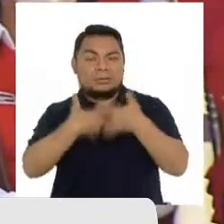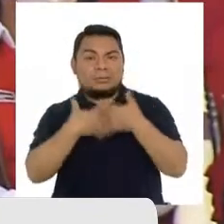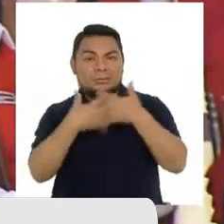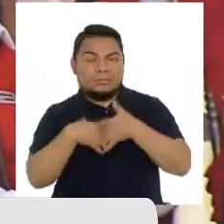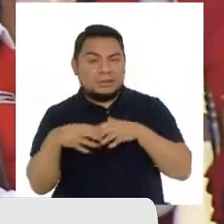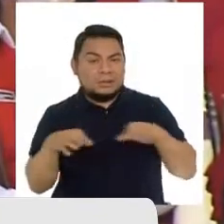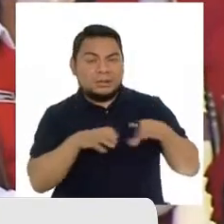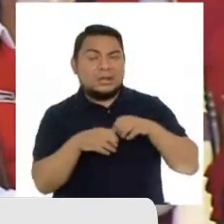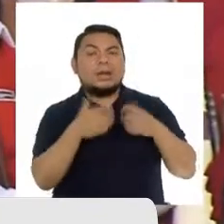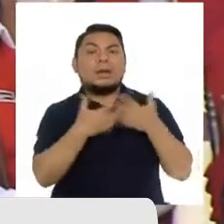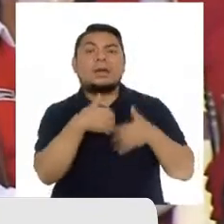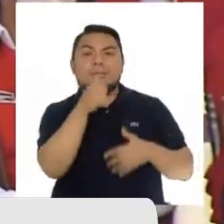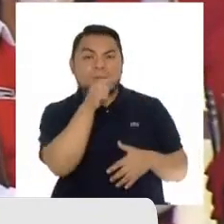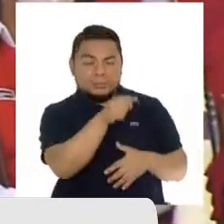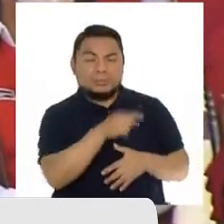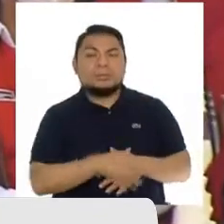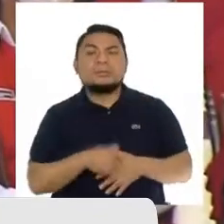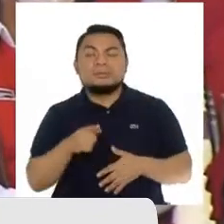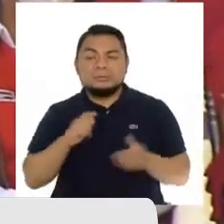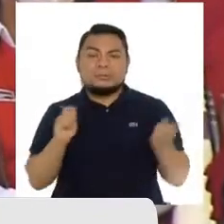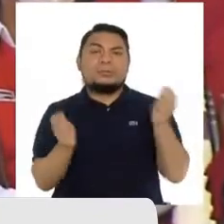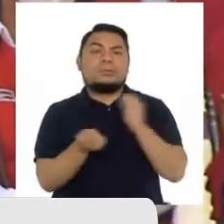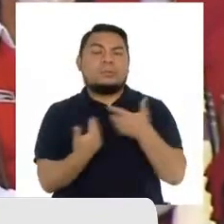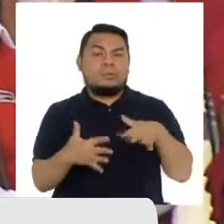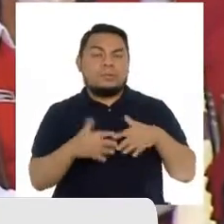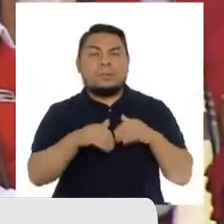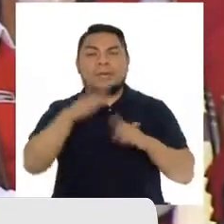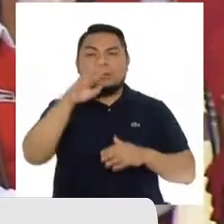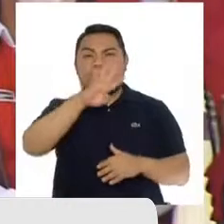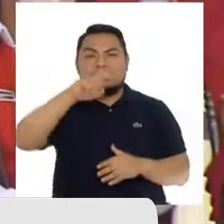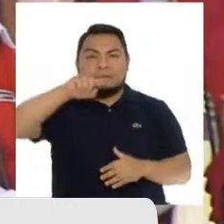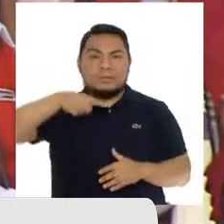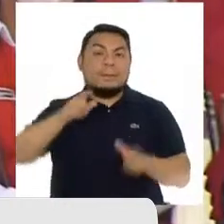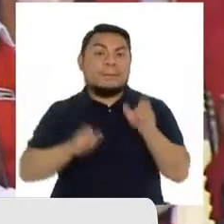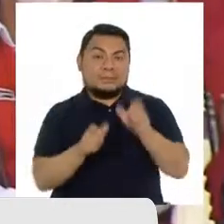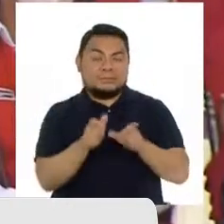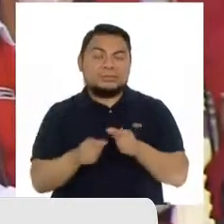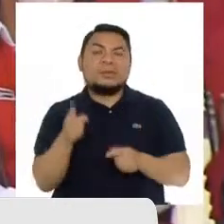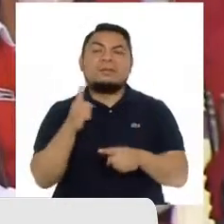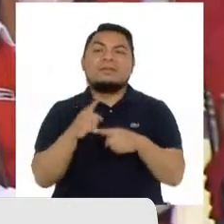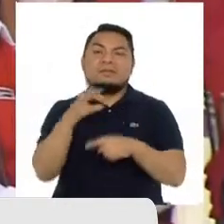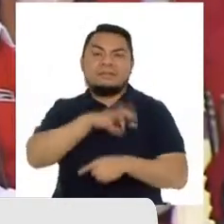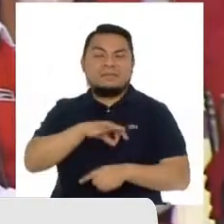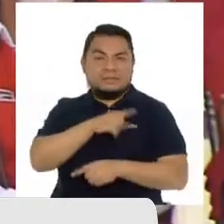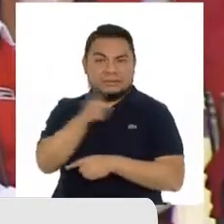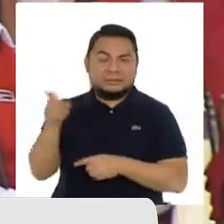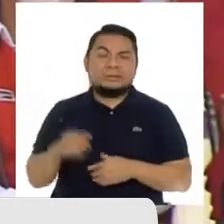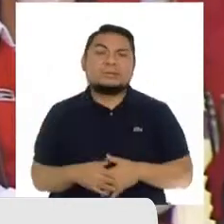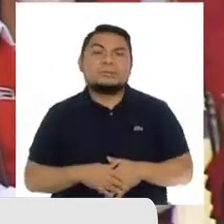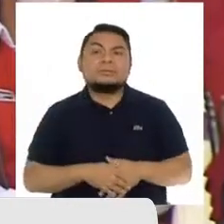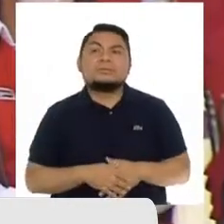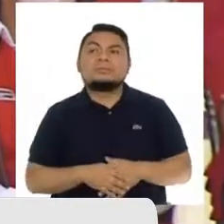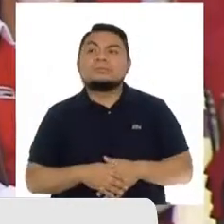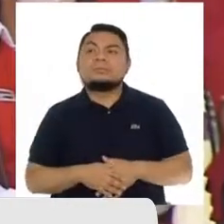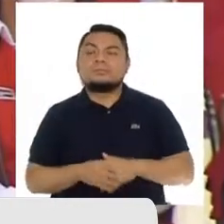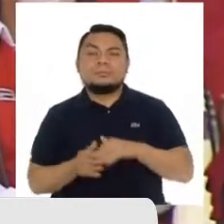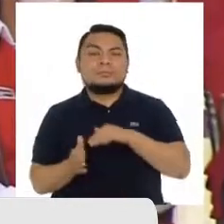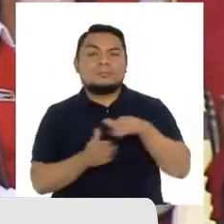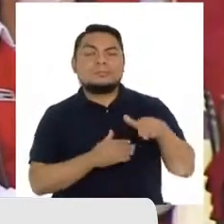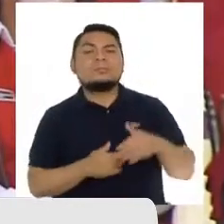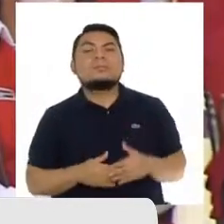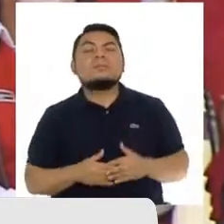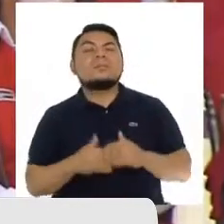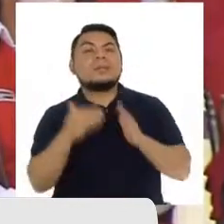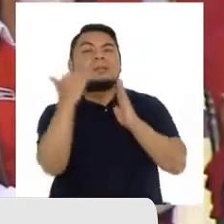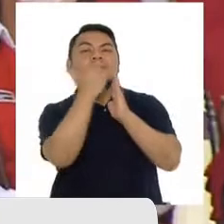privada impactan en más de 400.000 personas medidas de austeridad